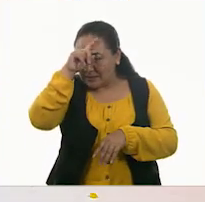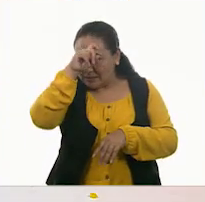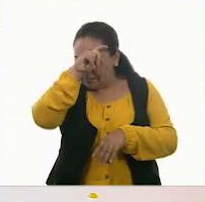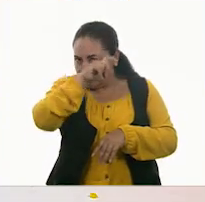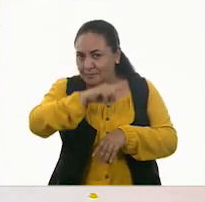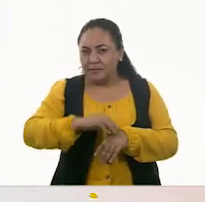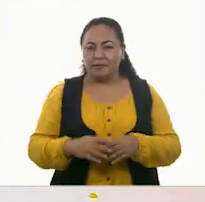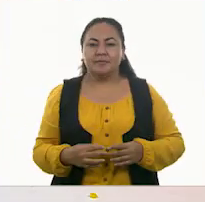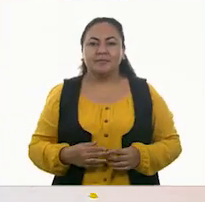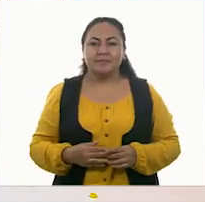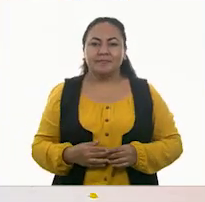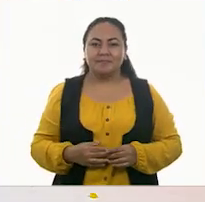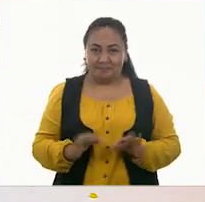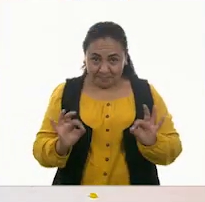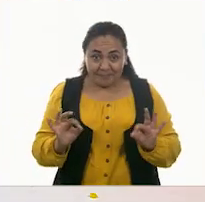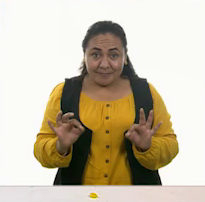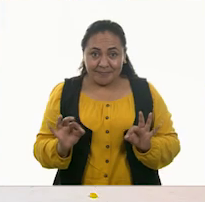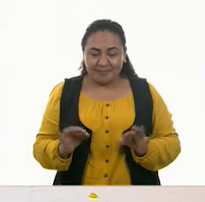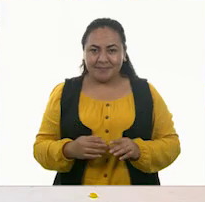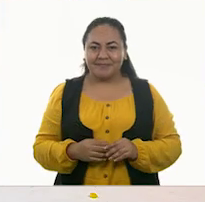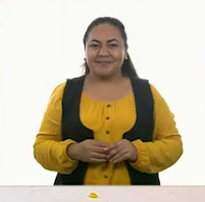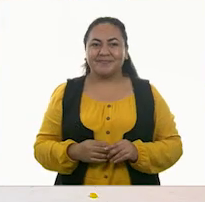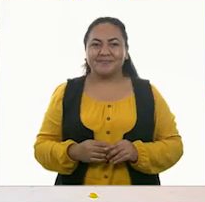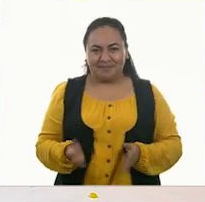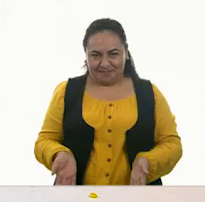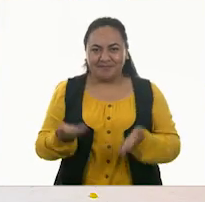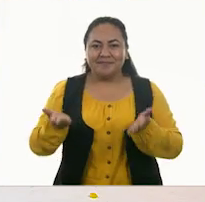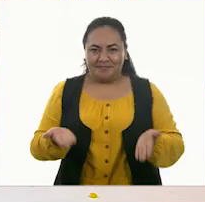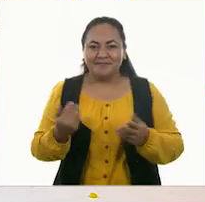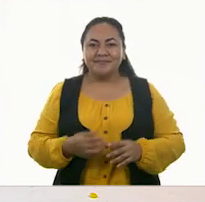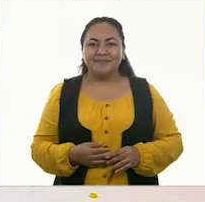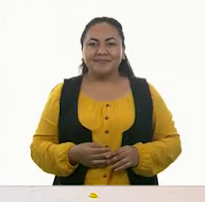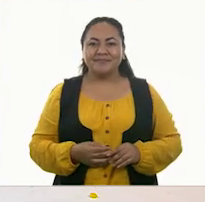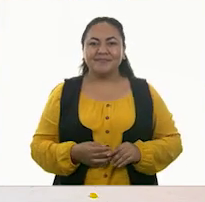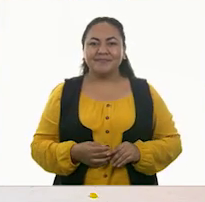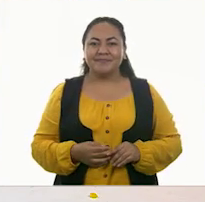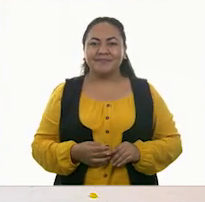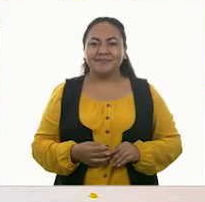tiempo. ¿Listo? Venga.